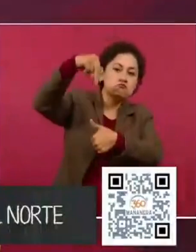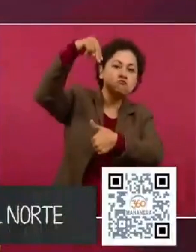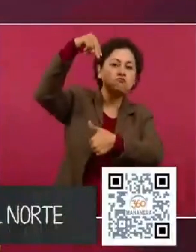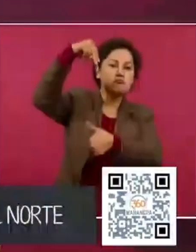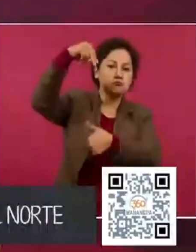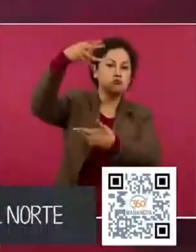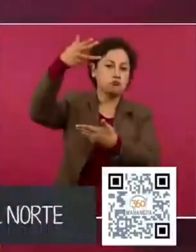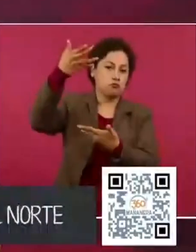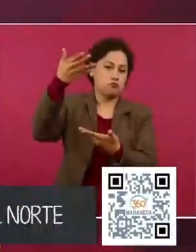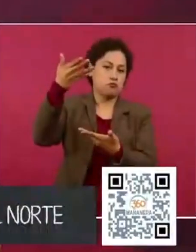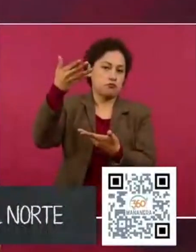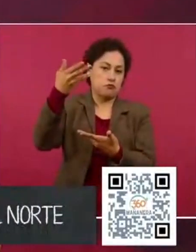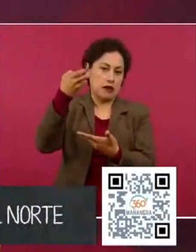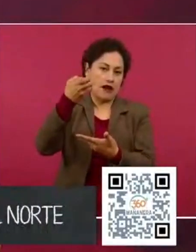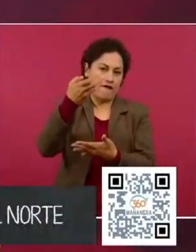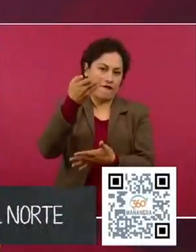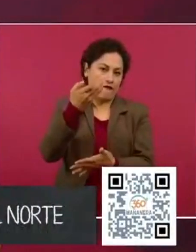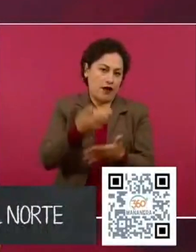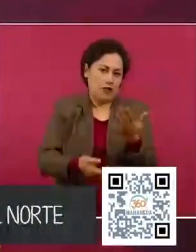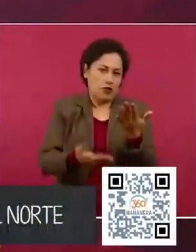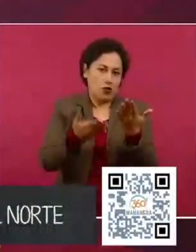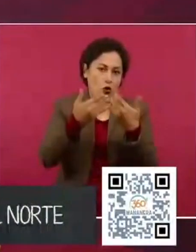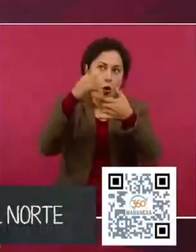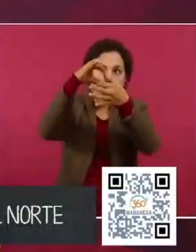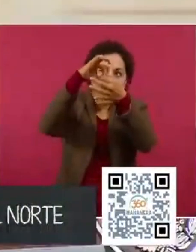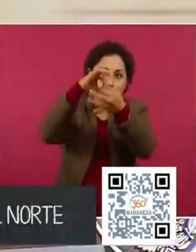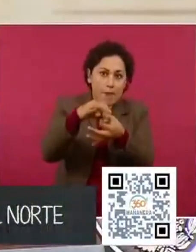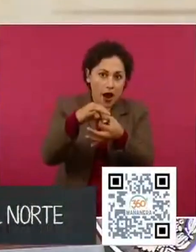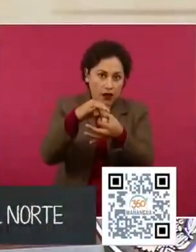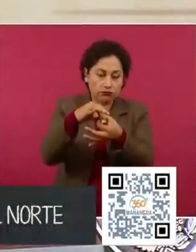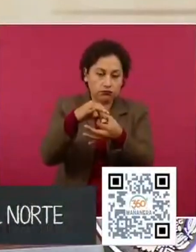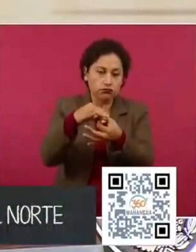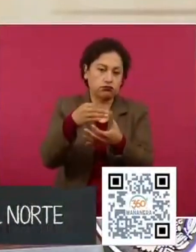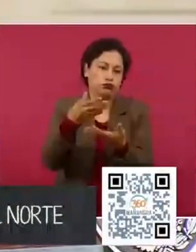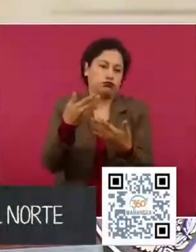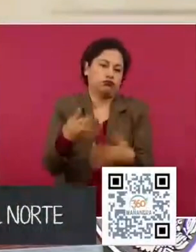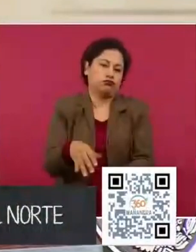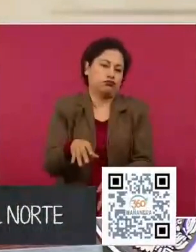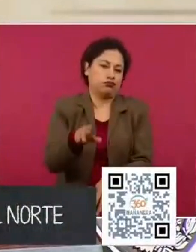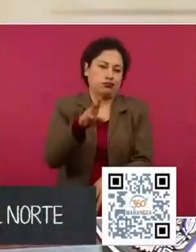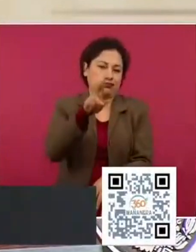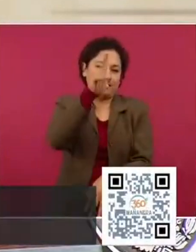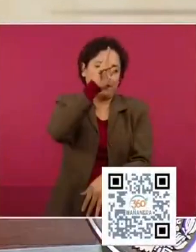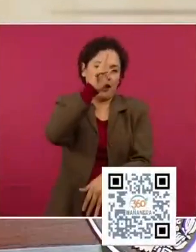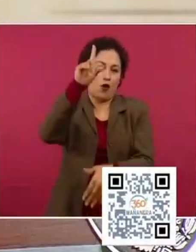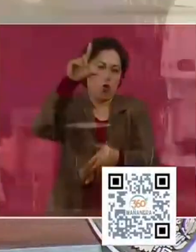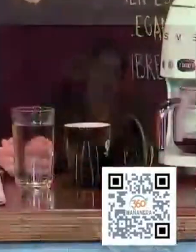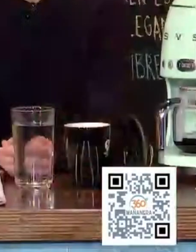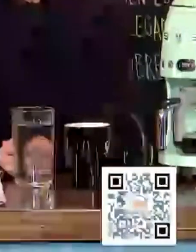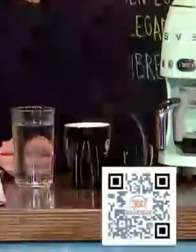menos para el desarrollo de todo el continente